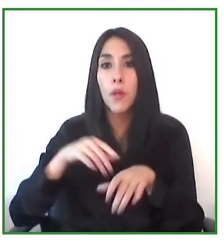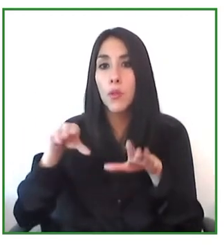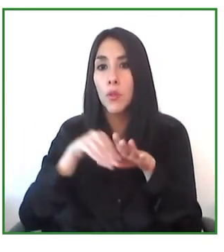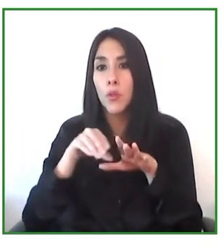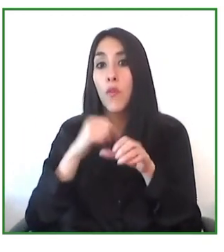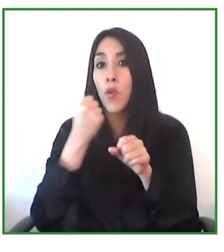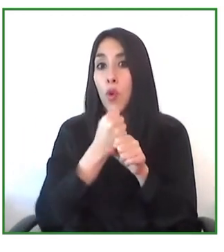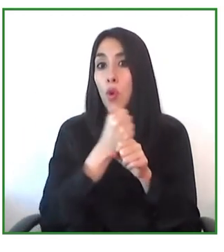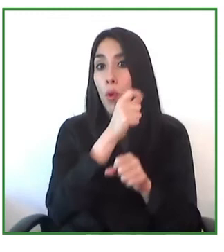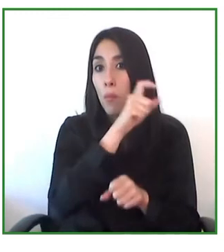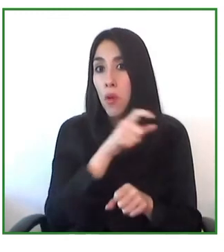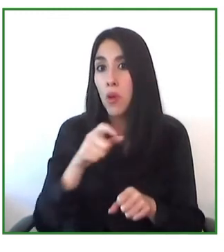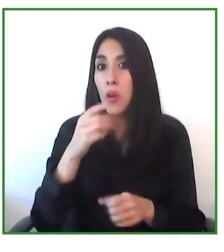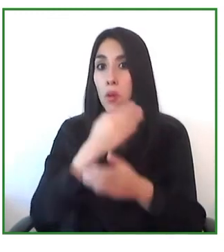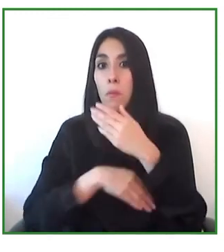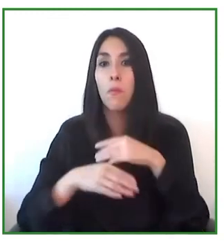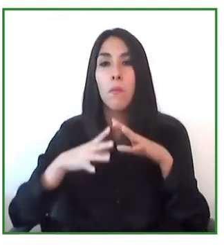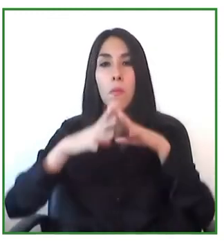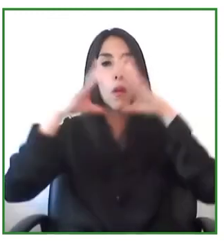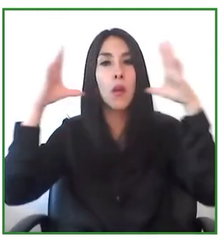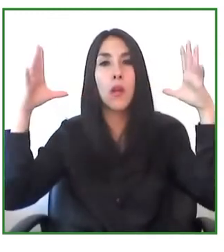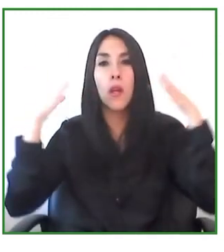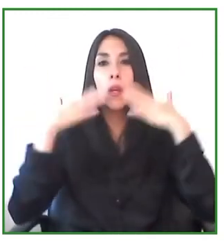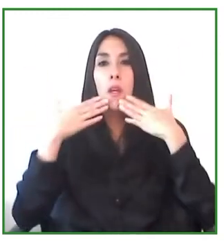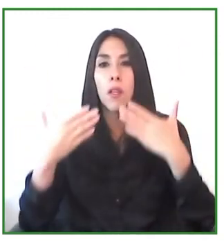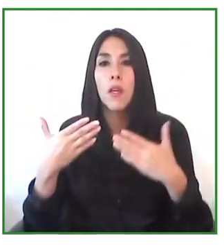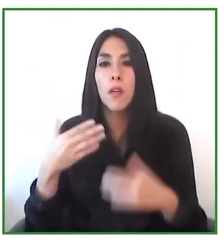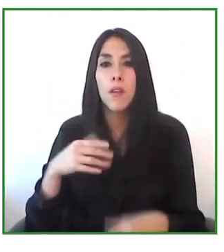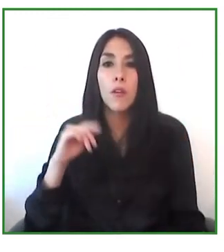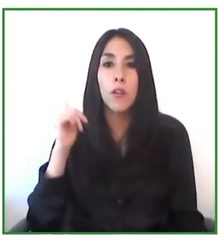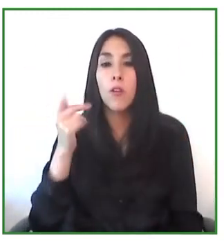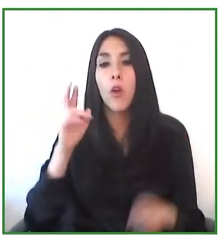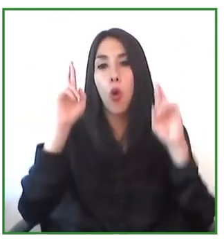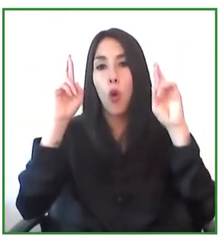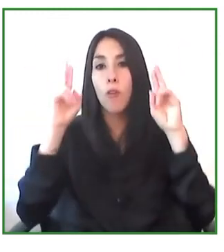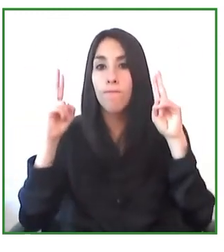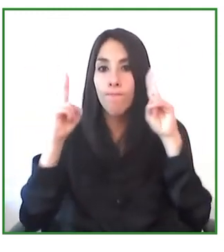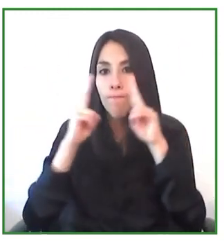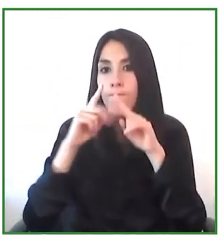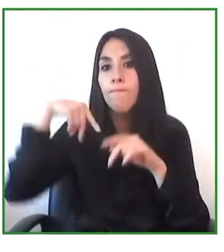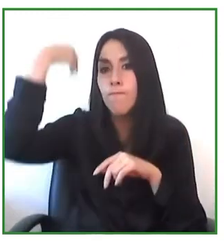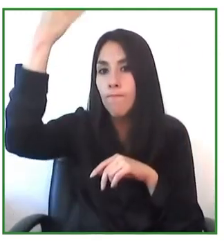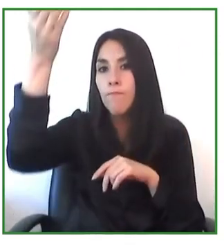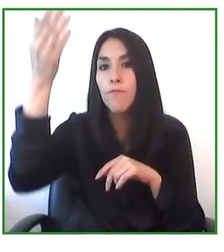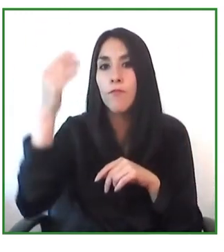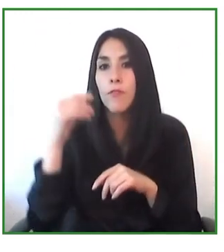espero que nos veamos pronto de manera presencial. Gracias. Chao.